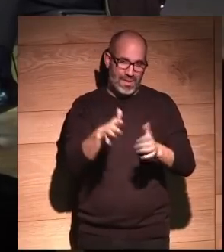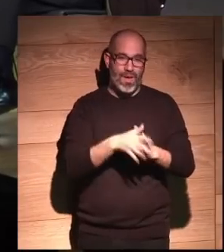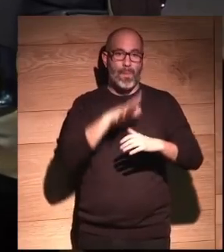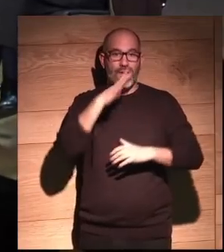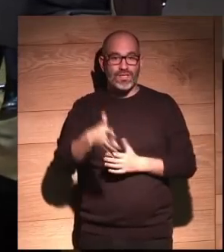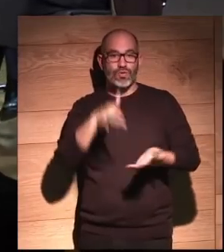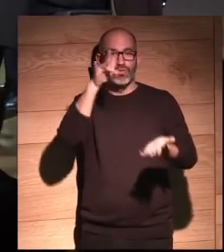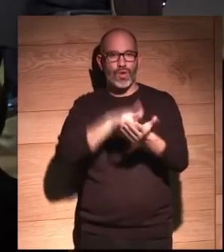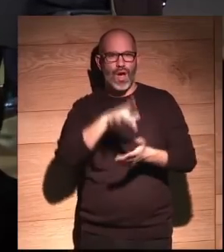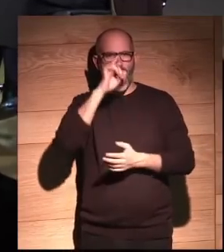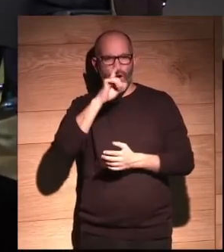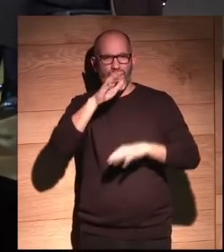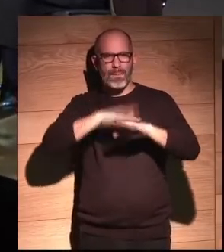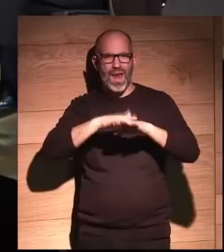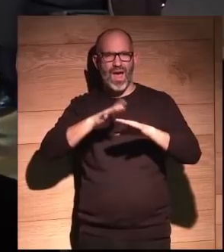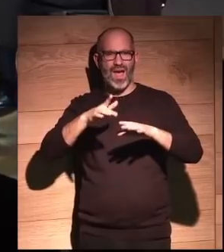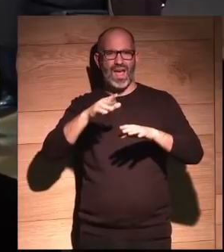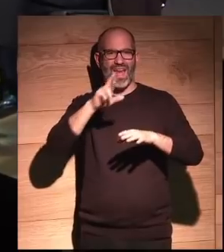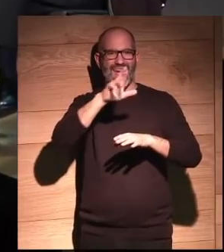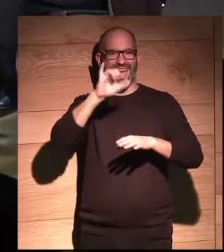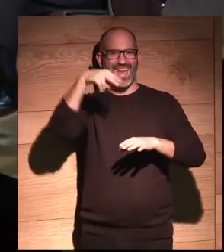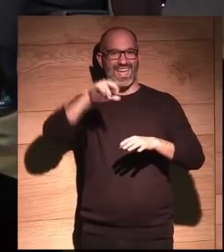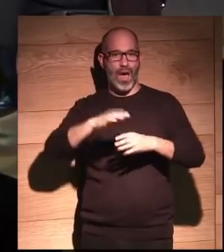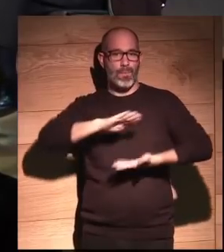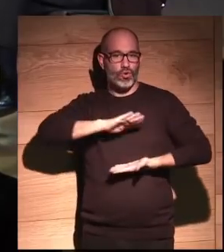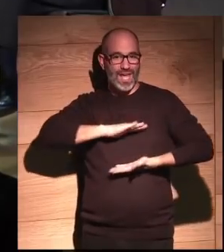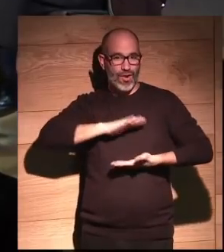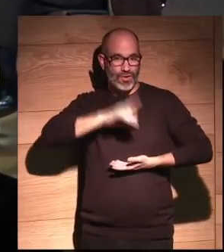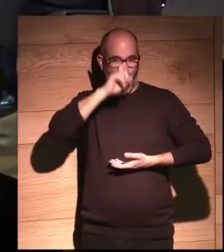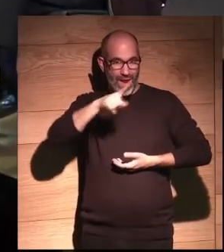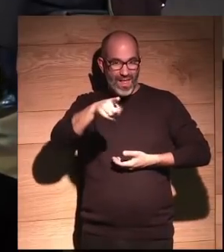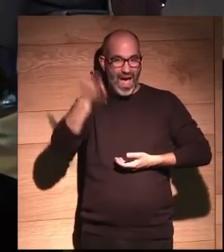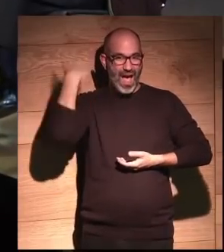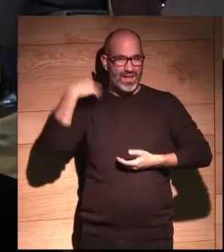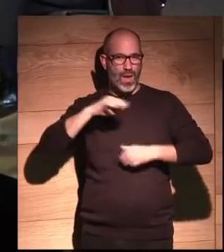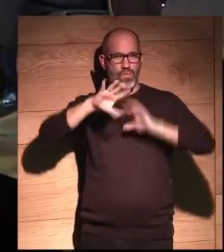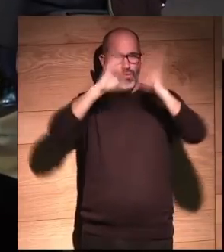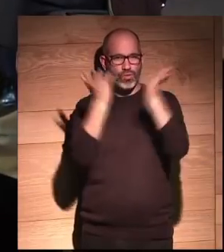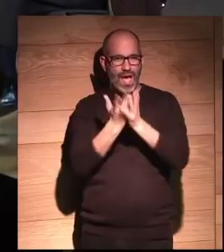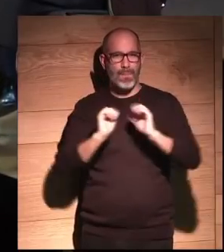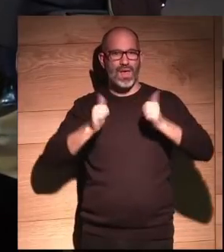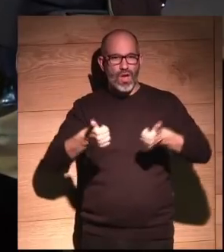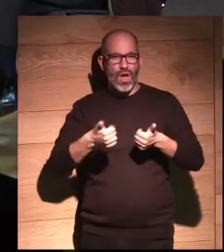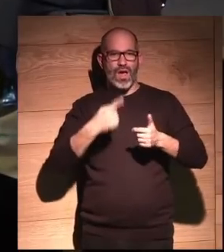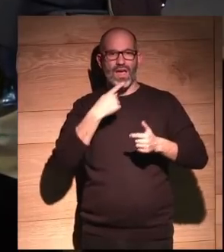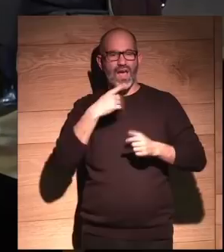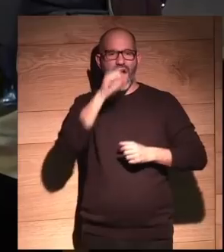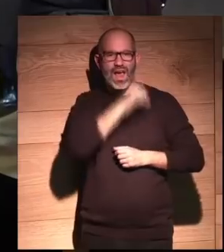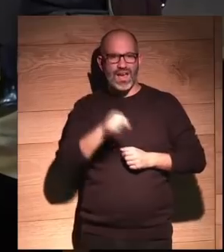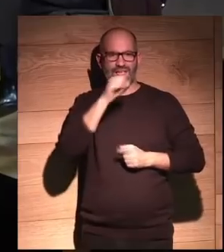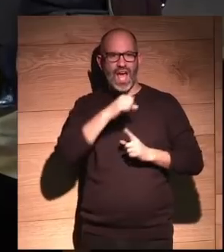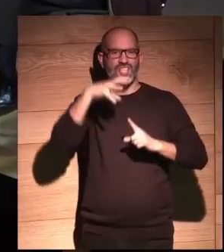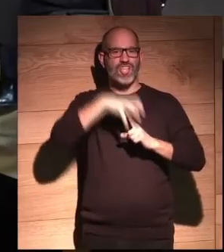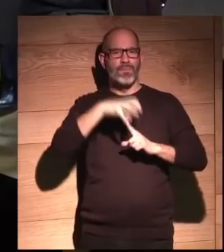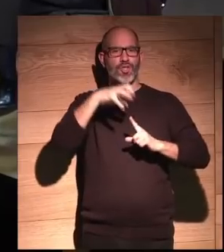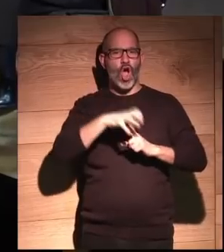cuando Reina, ¿os acordáis para celebrar que ganamos, no sé si fue la Eurocopa o el Mundial, empezó a cantar champiñones?